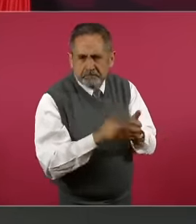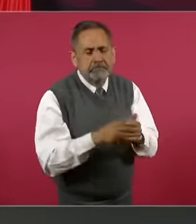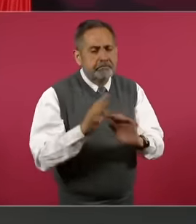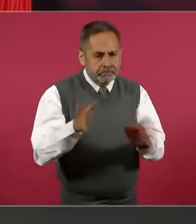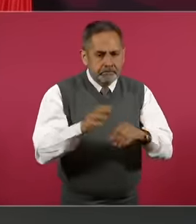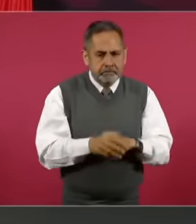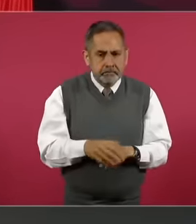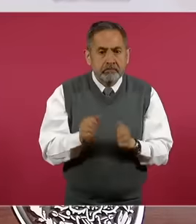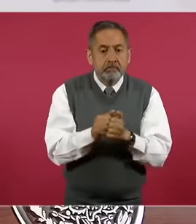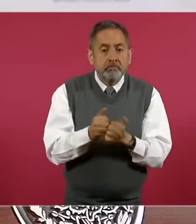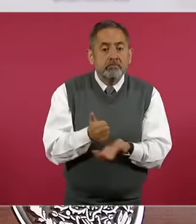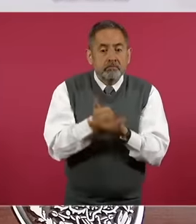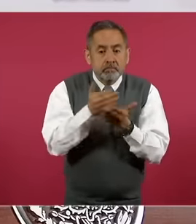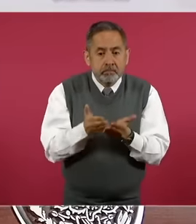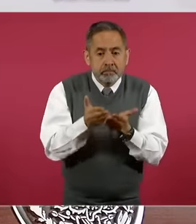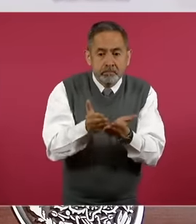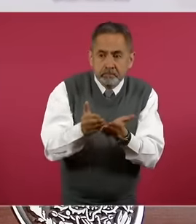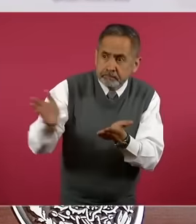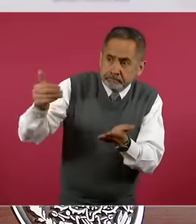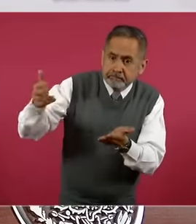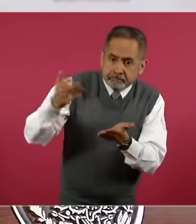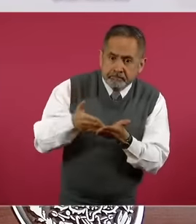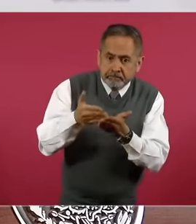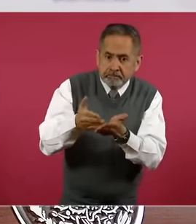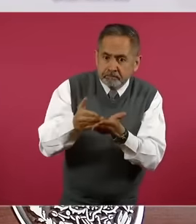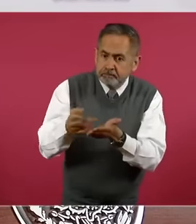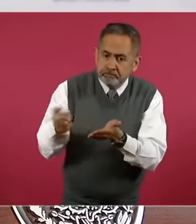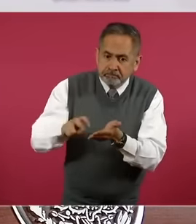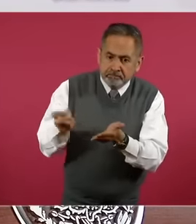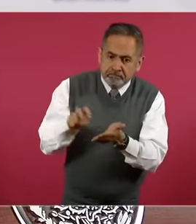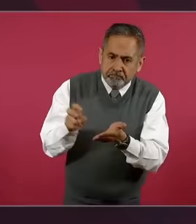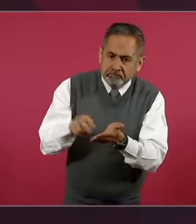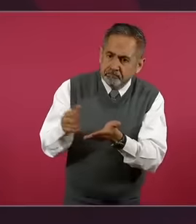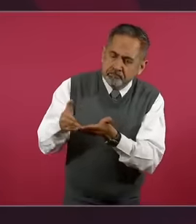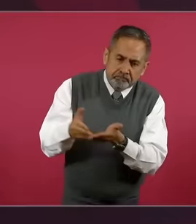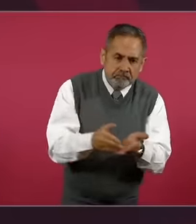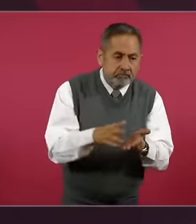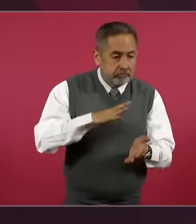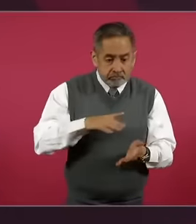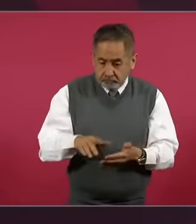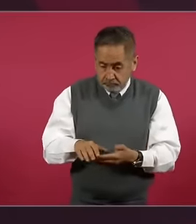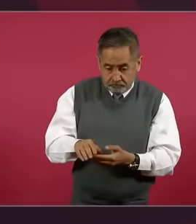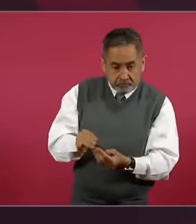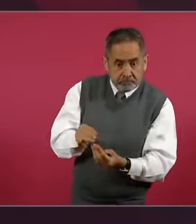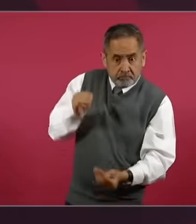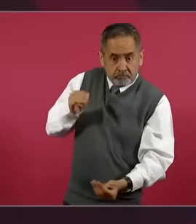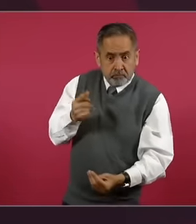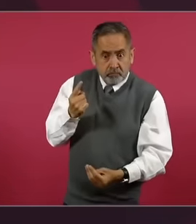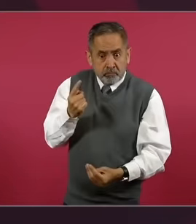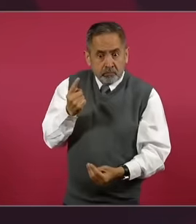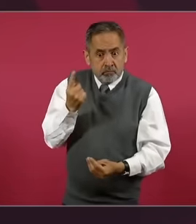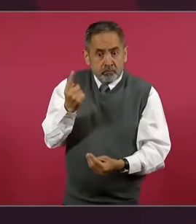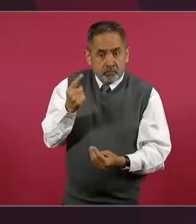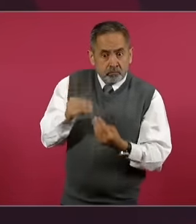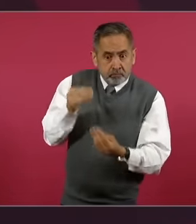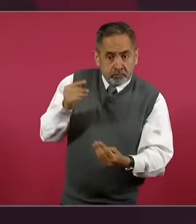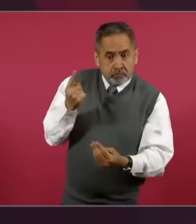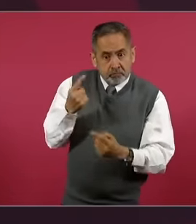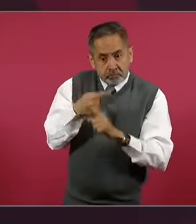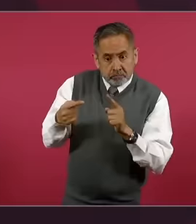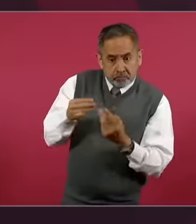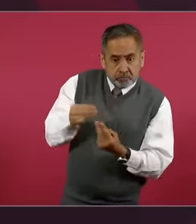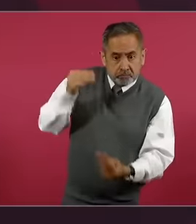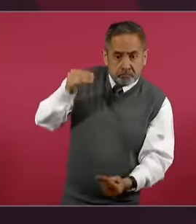en lanchas en las colonias donde hay un metro, hasta metro y medio de agua,